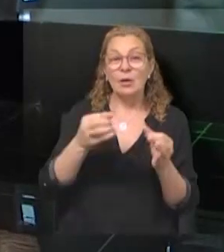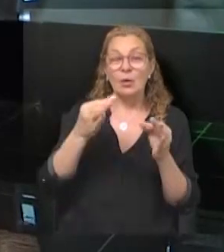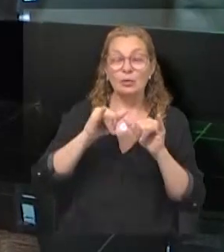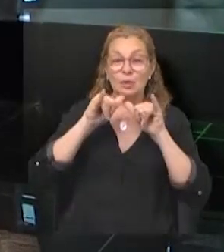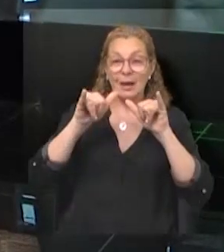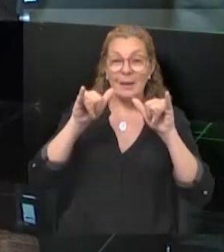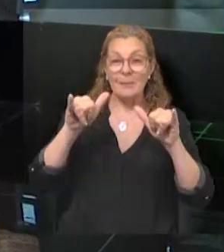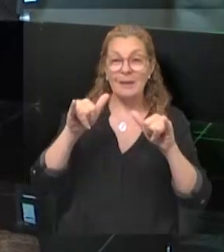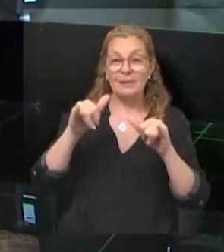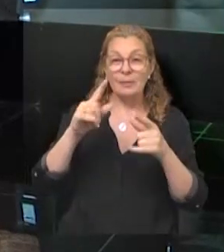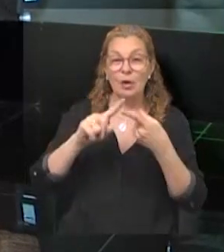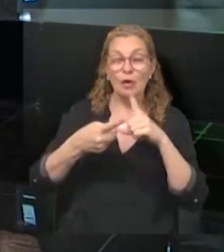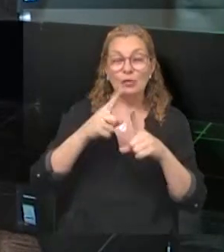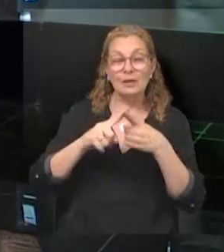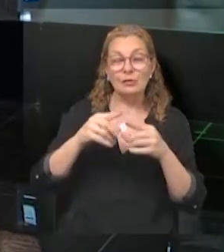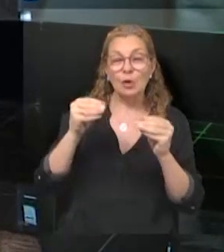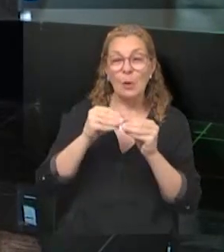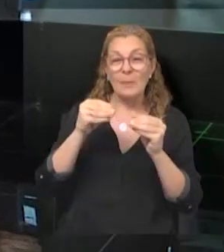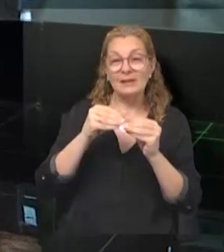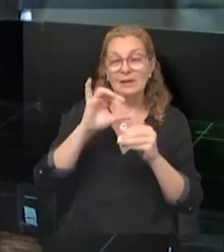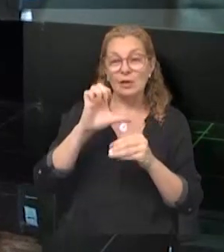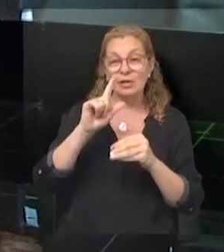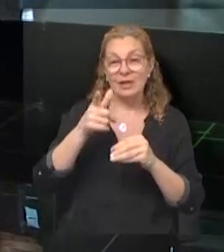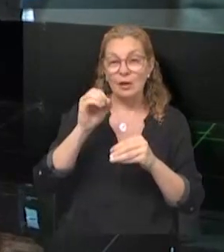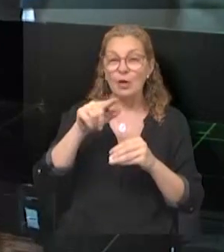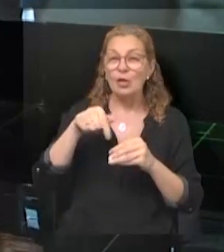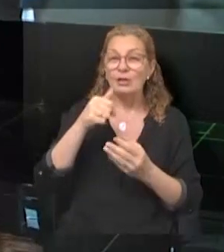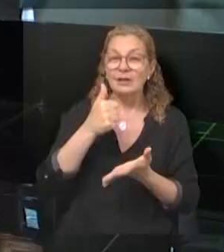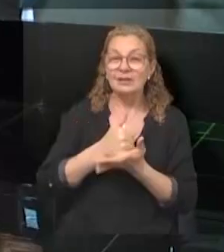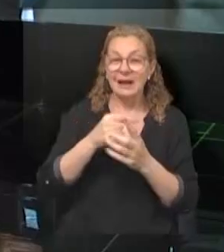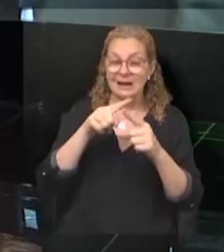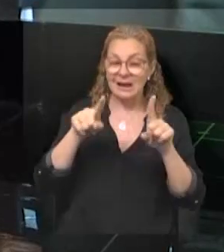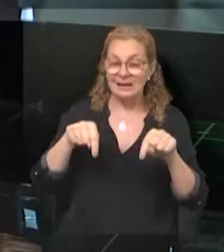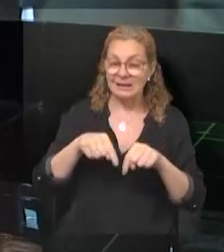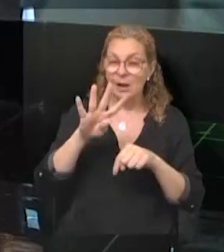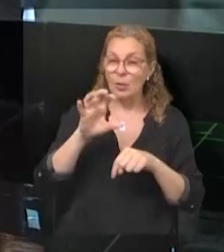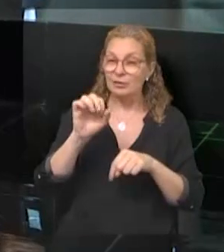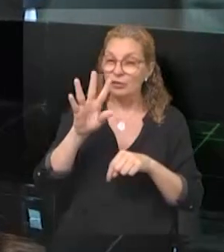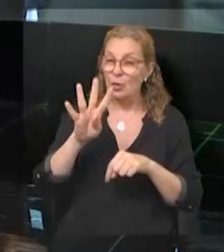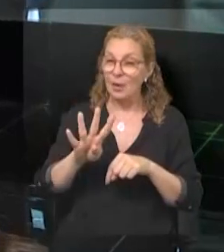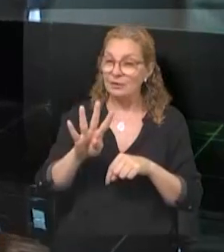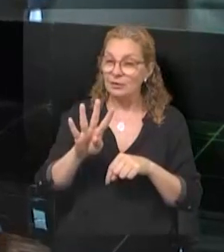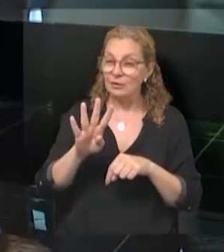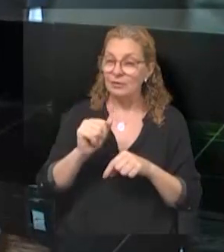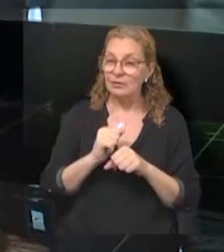campaña vamos al contacto con Diego marttin y que está en una actividad de la lista 404 Diego